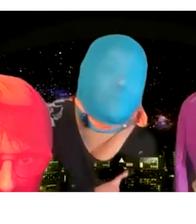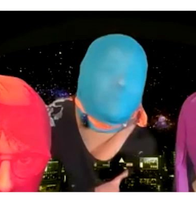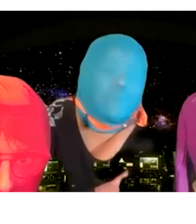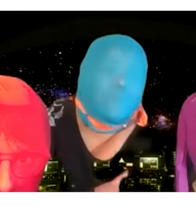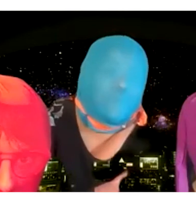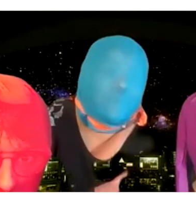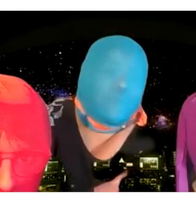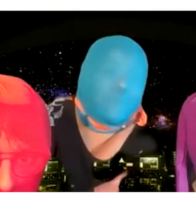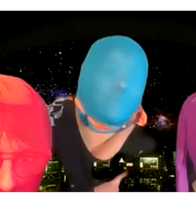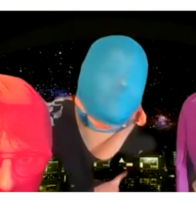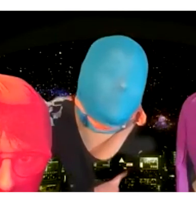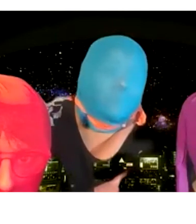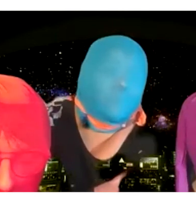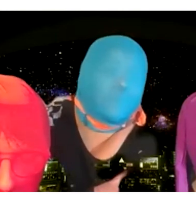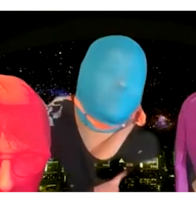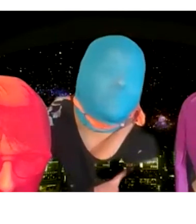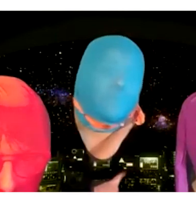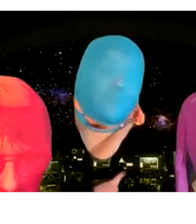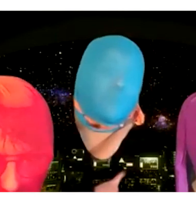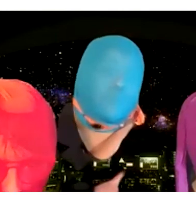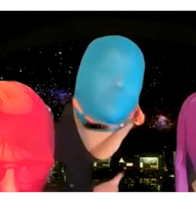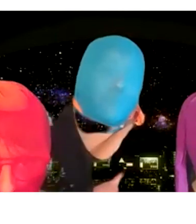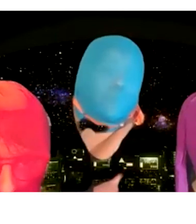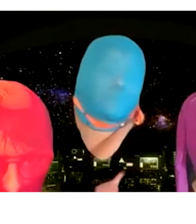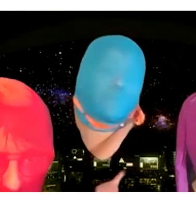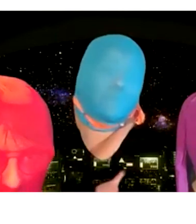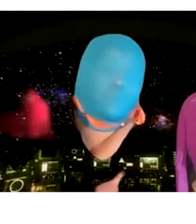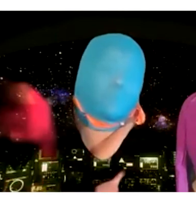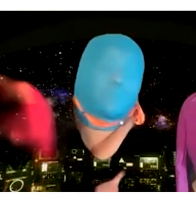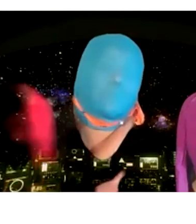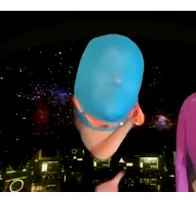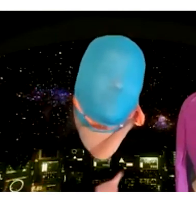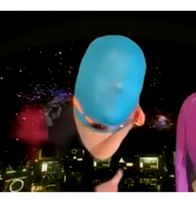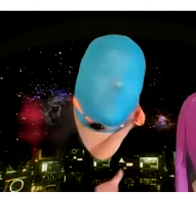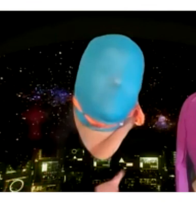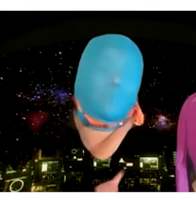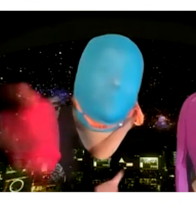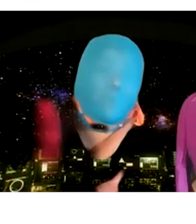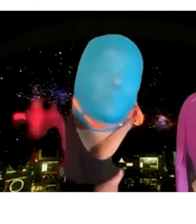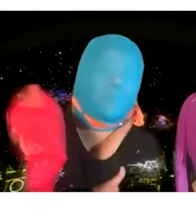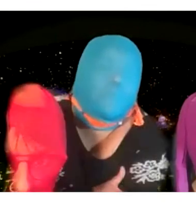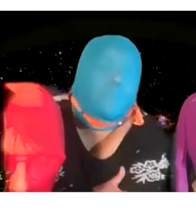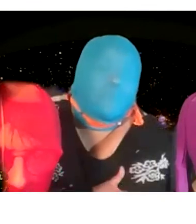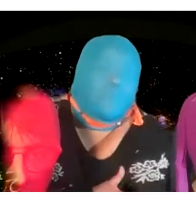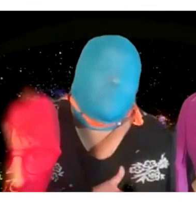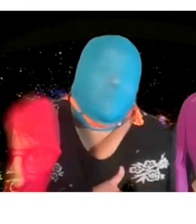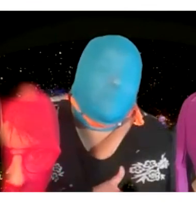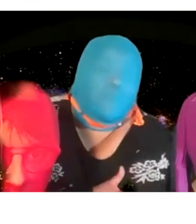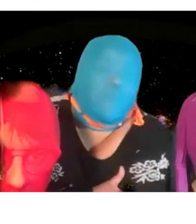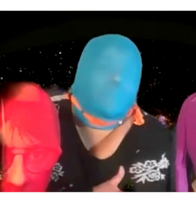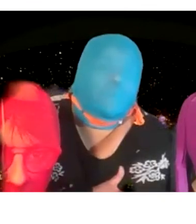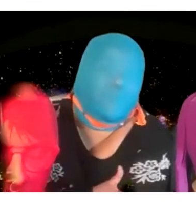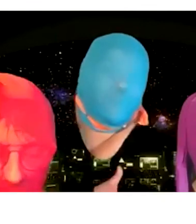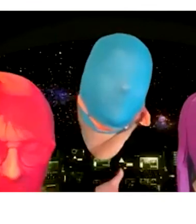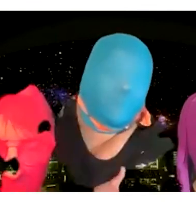metodologías que llevamos, o sea, que aprovechemos la creatividad, el humor,